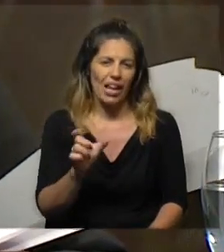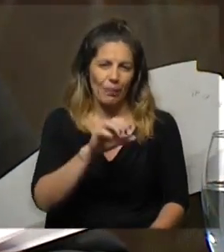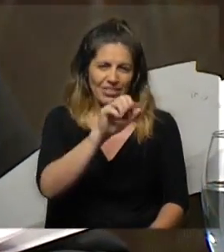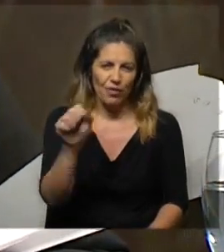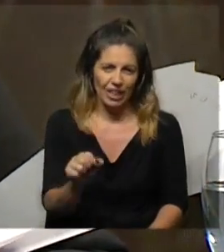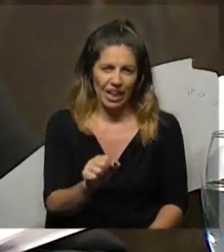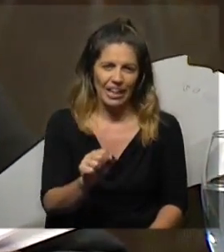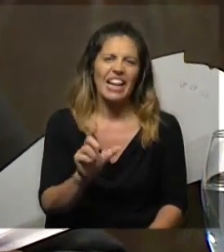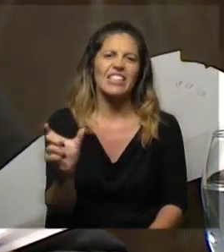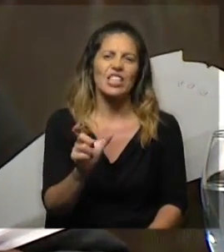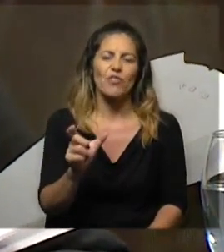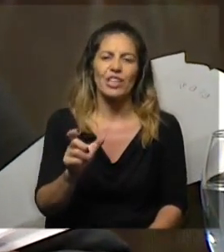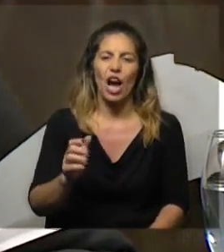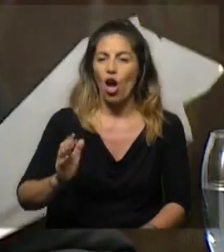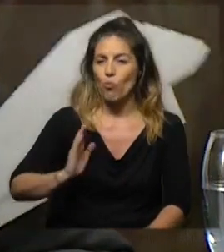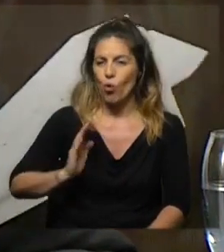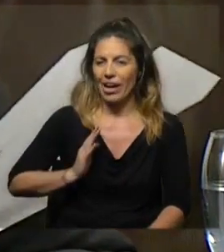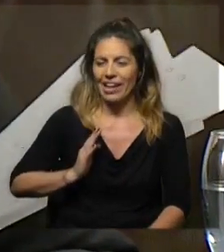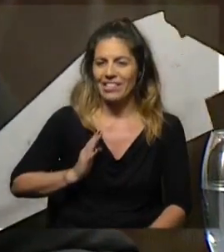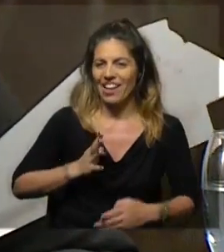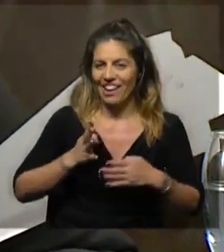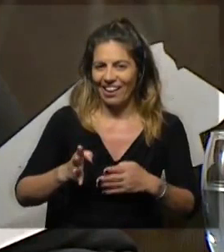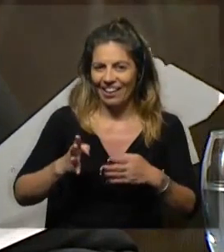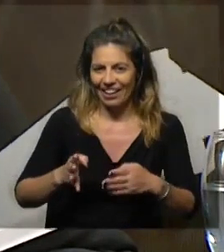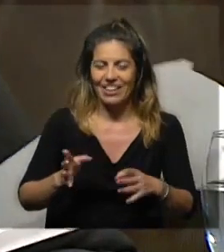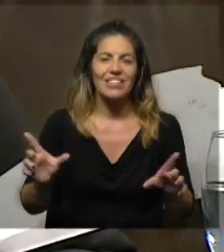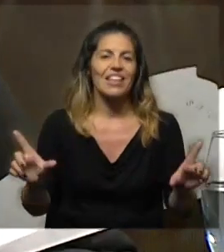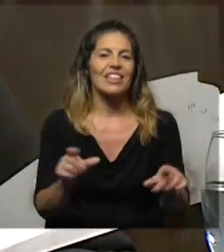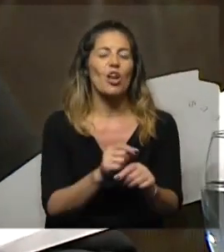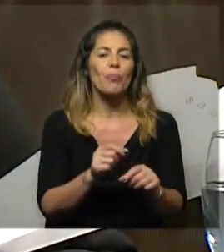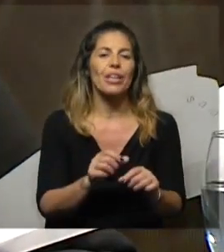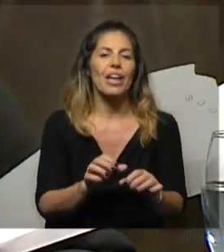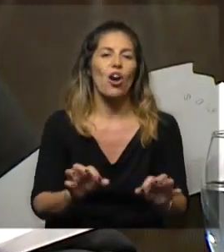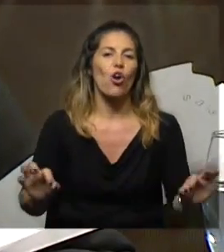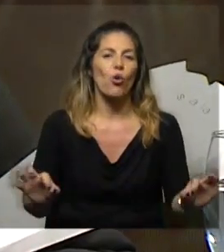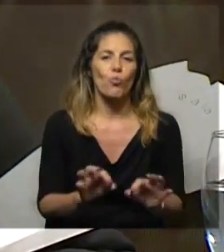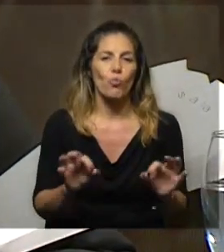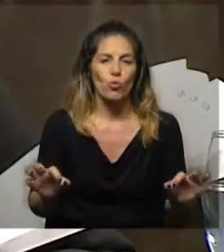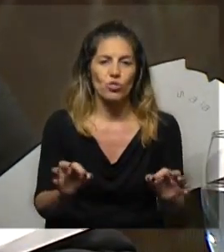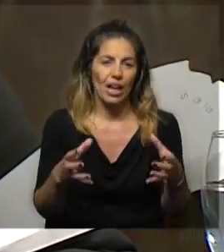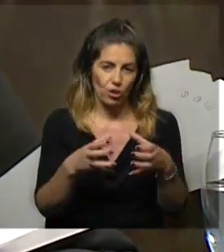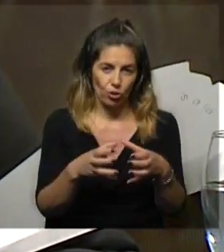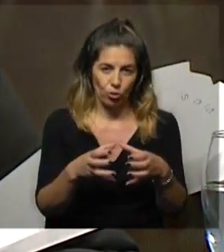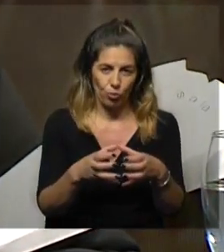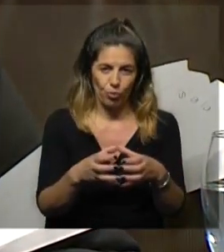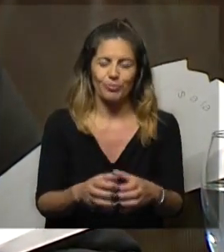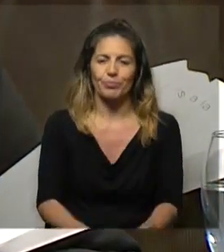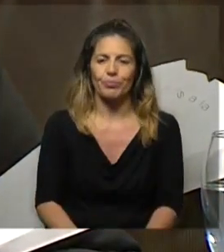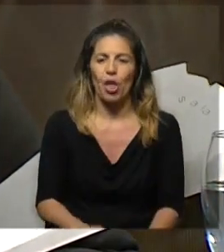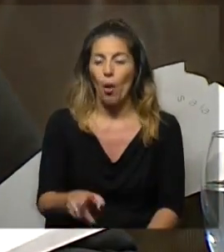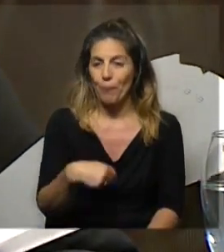que significan mujeres guerreras y termina con el espectáculo de la banda de Aníbal González y La Caliente todo